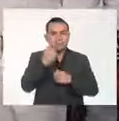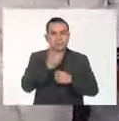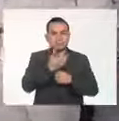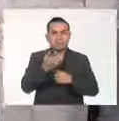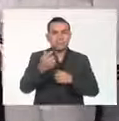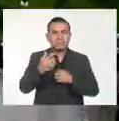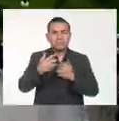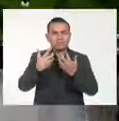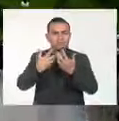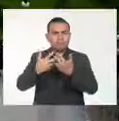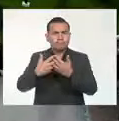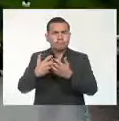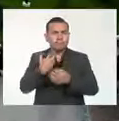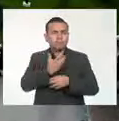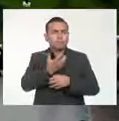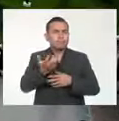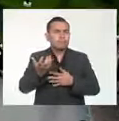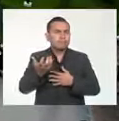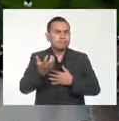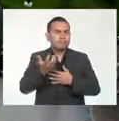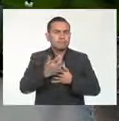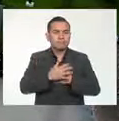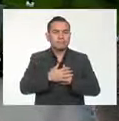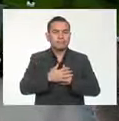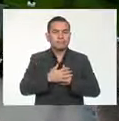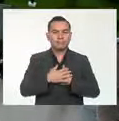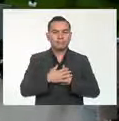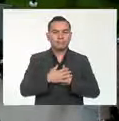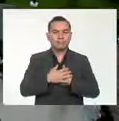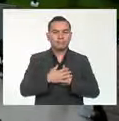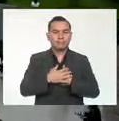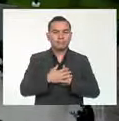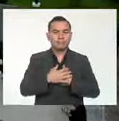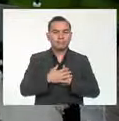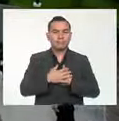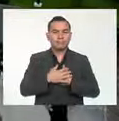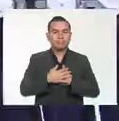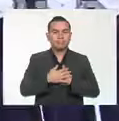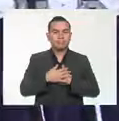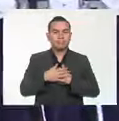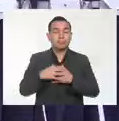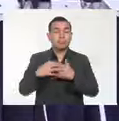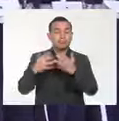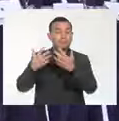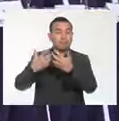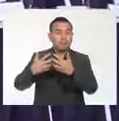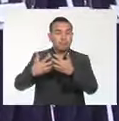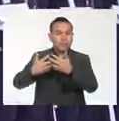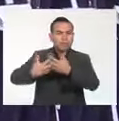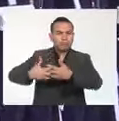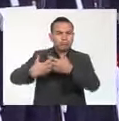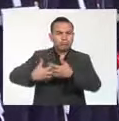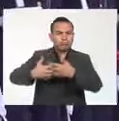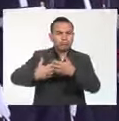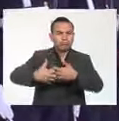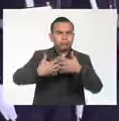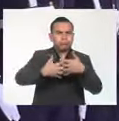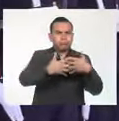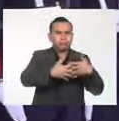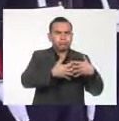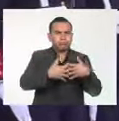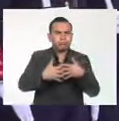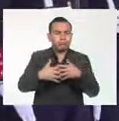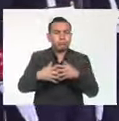doradas espigas. En tus campos ondulan doradas espigas. En tus talleres vibran los